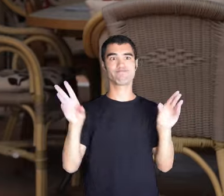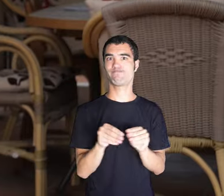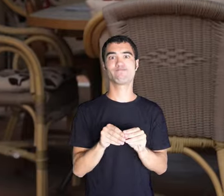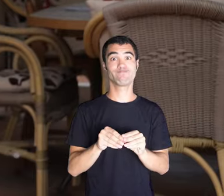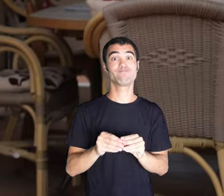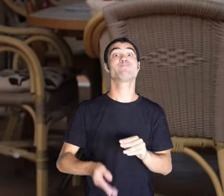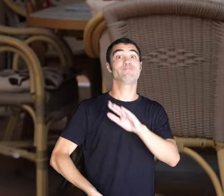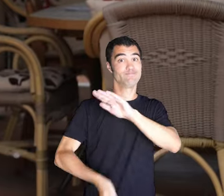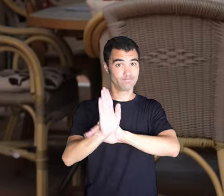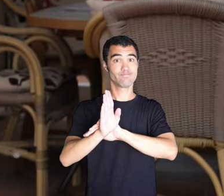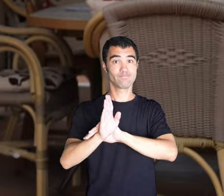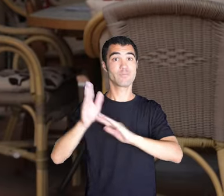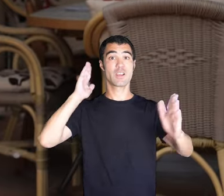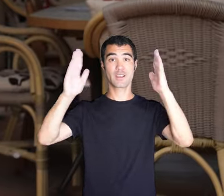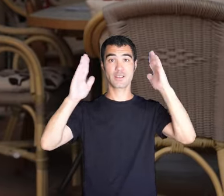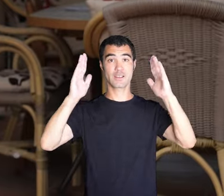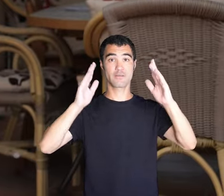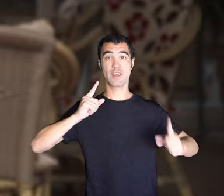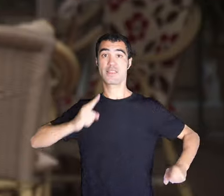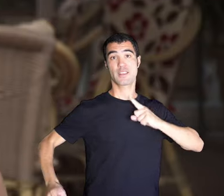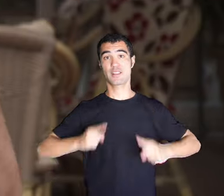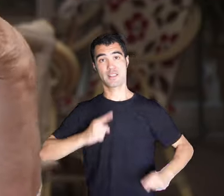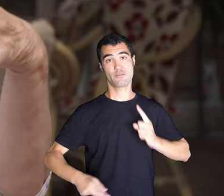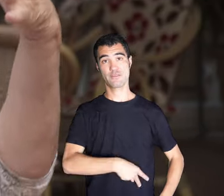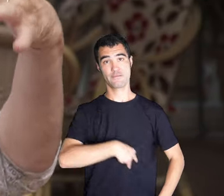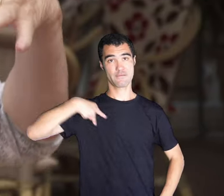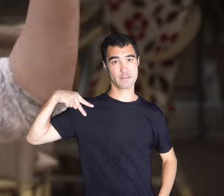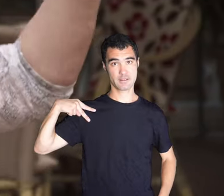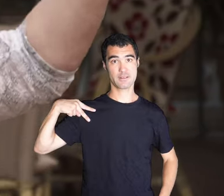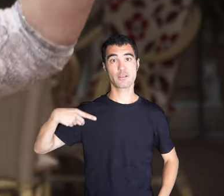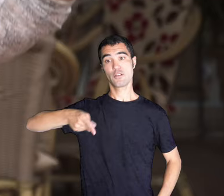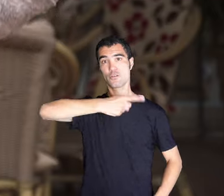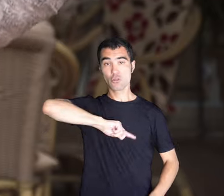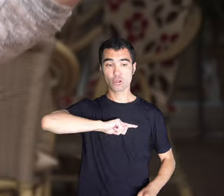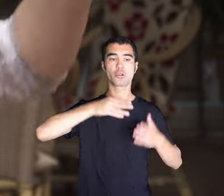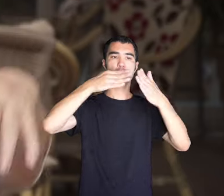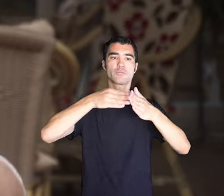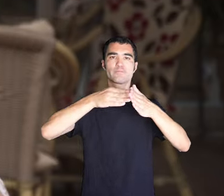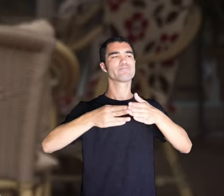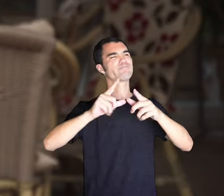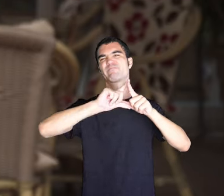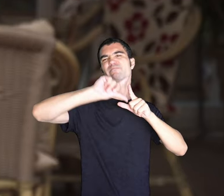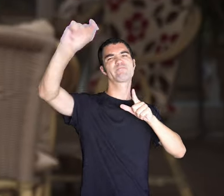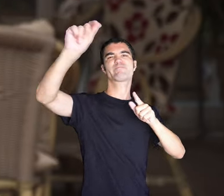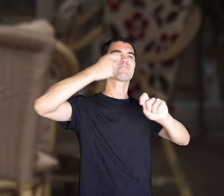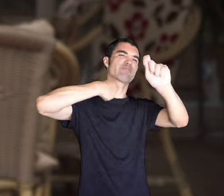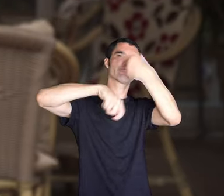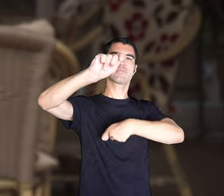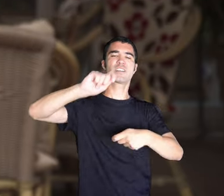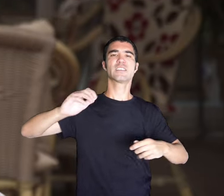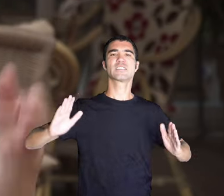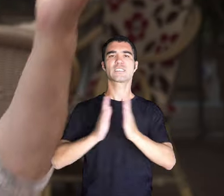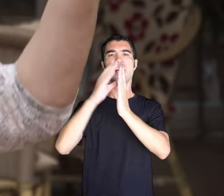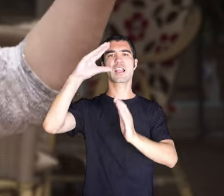aún era el tiempo de la dictadura, que habíamos sacado ya una barca, la habíamos vendido a San Carlos